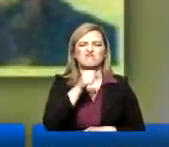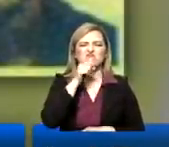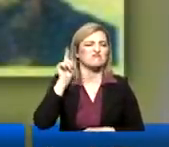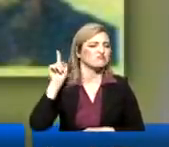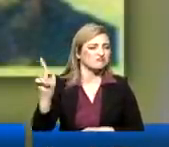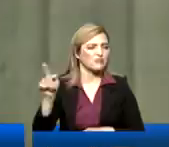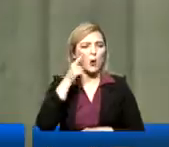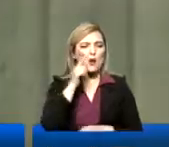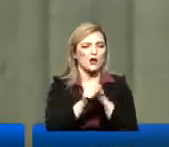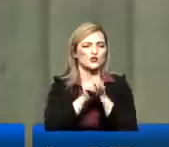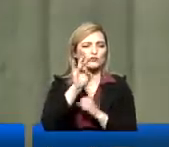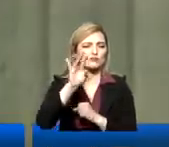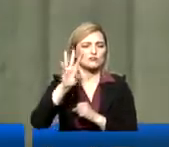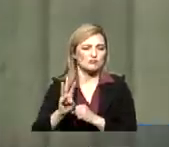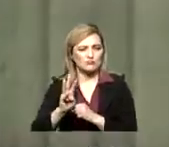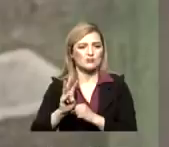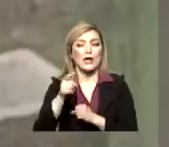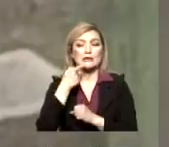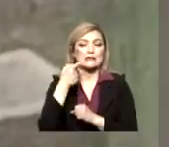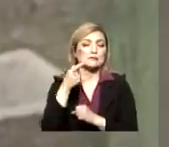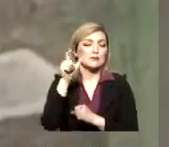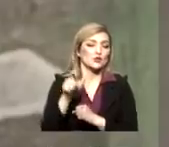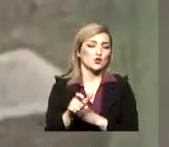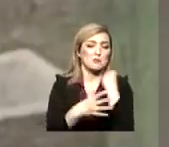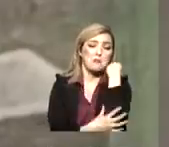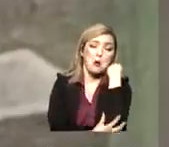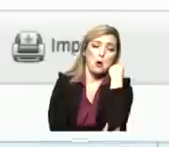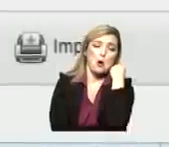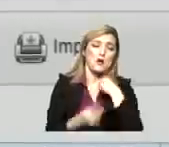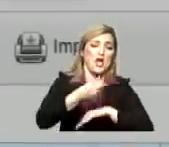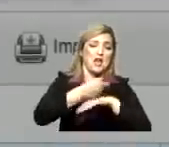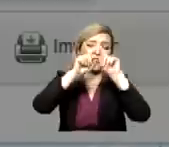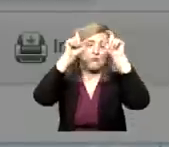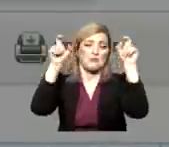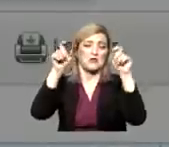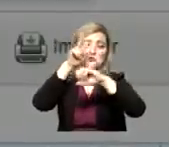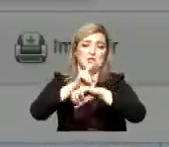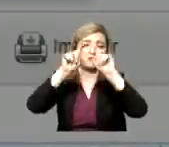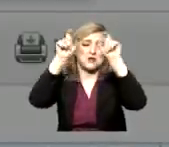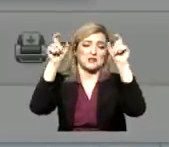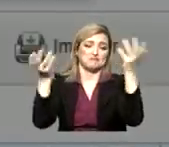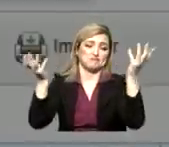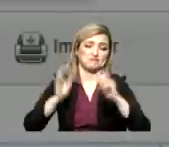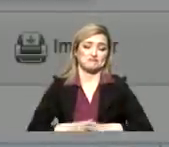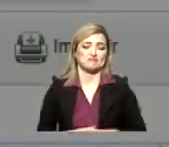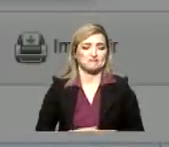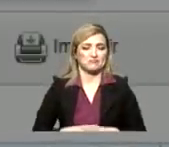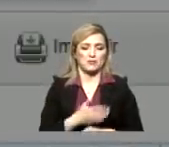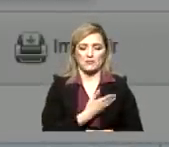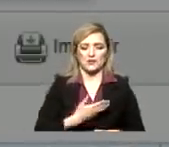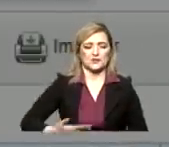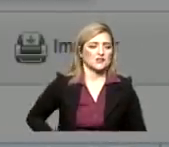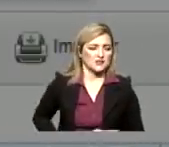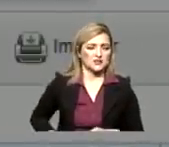Velázquez Castro, el hombre de 76 años, de quien se dice es una persona de escasos recursos, pero que en la superintendencia de compañías consta como